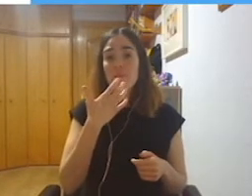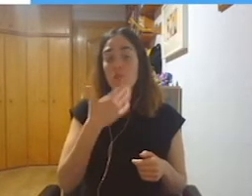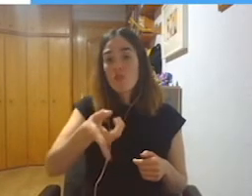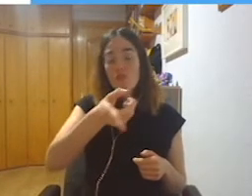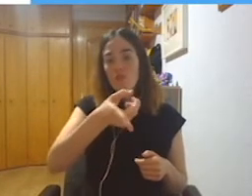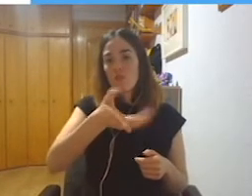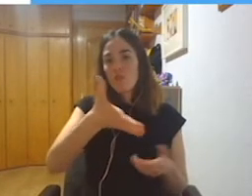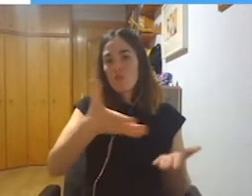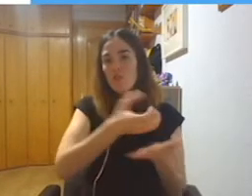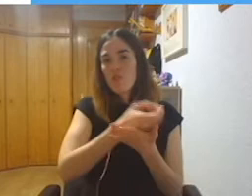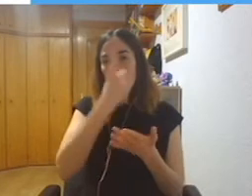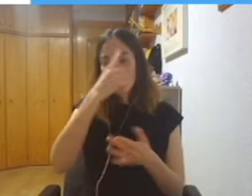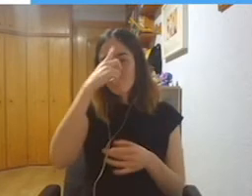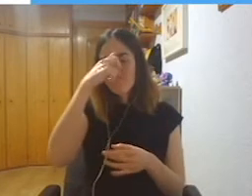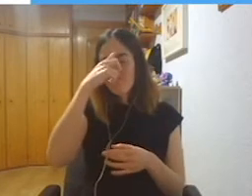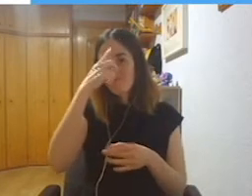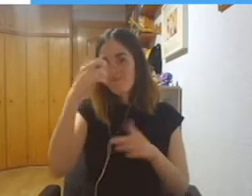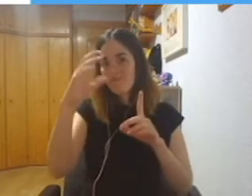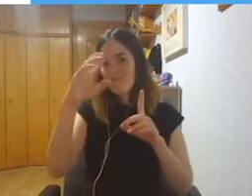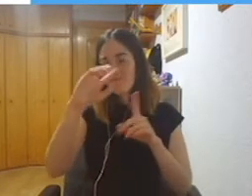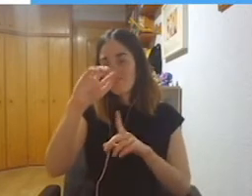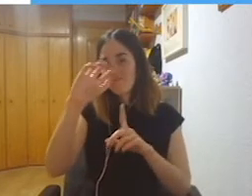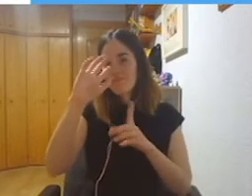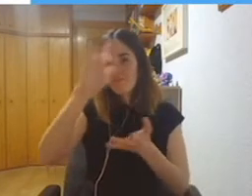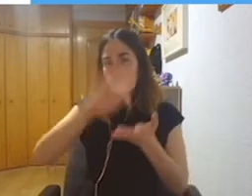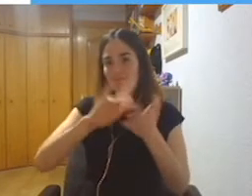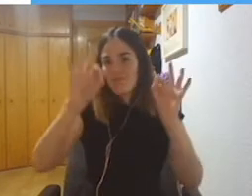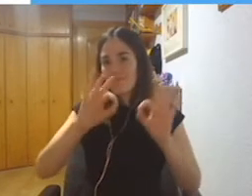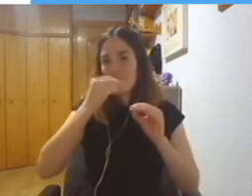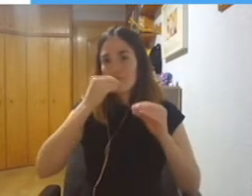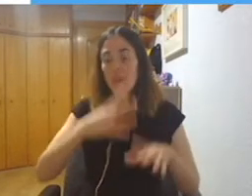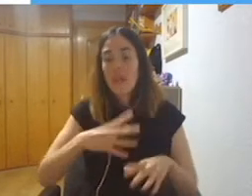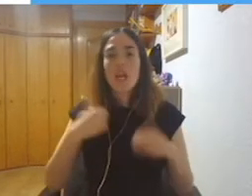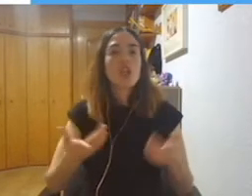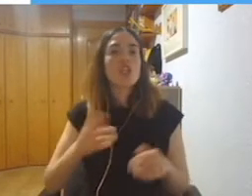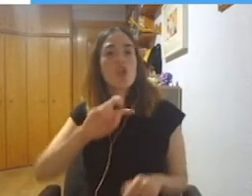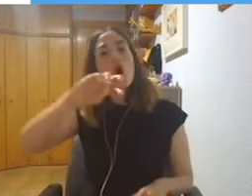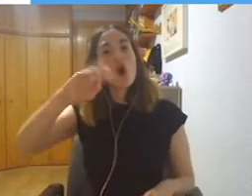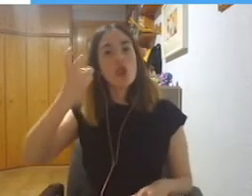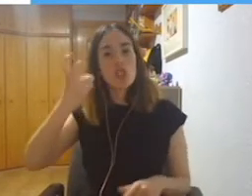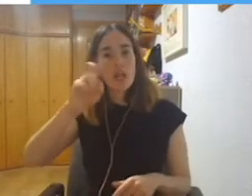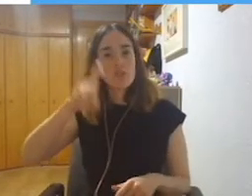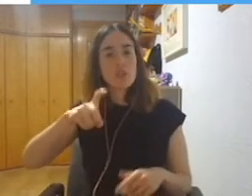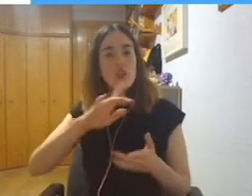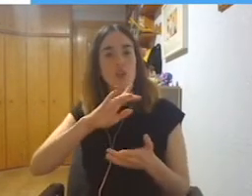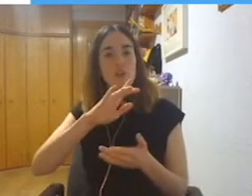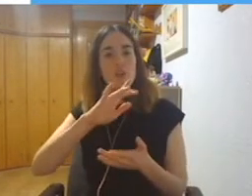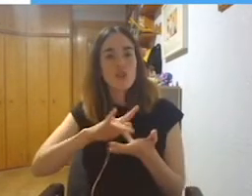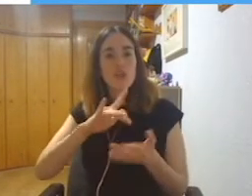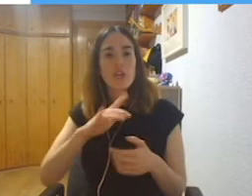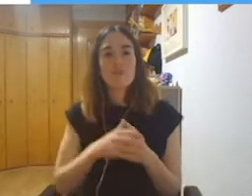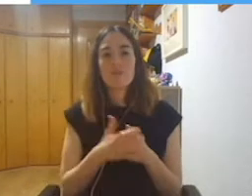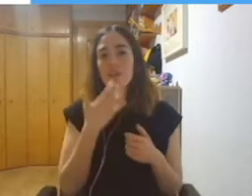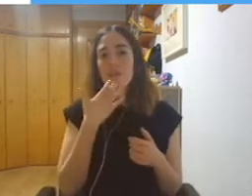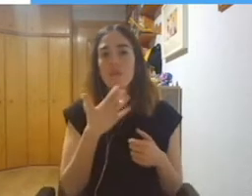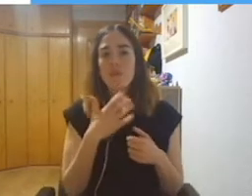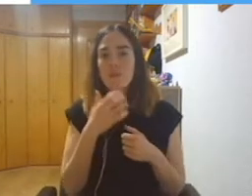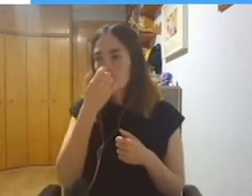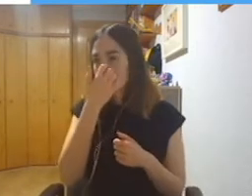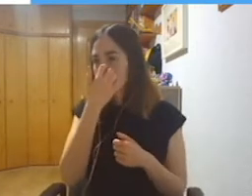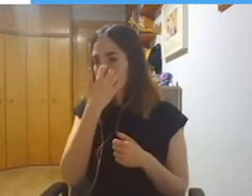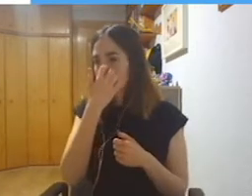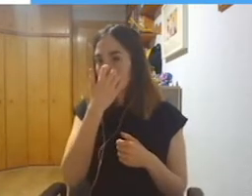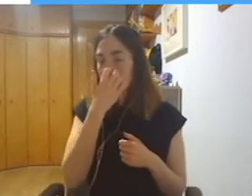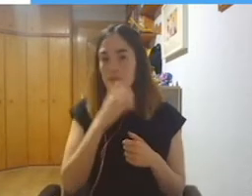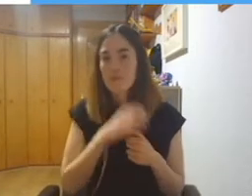habéis acertado totalmente. Entonces, os digo otra cadena más. Por ejemplo,